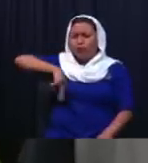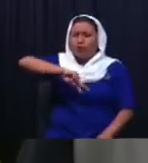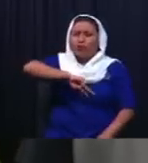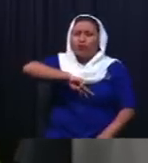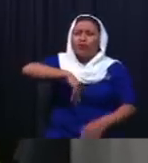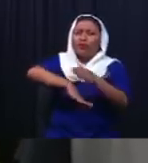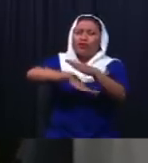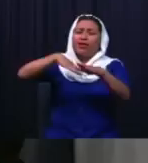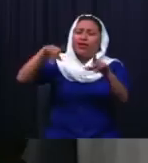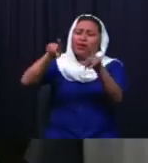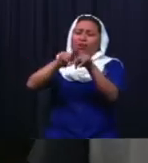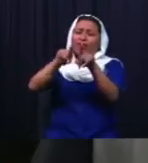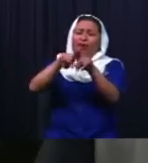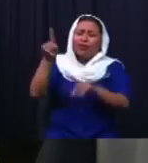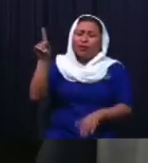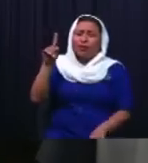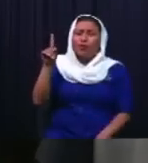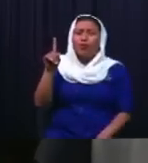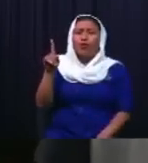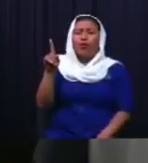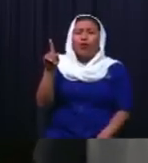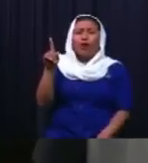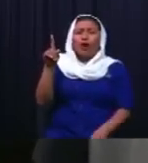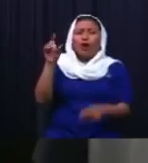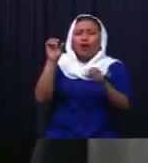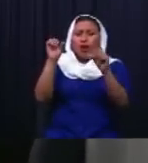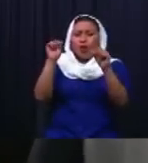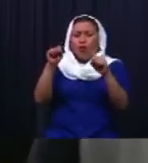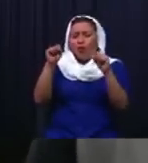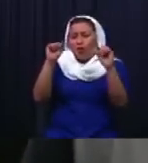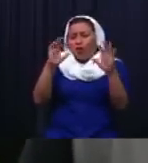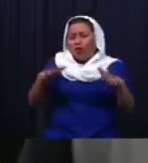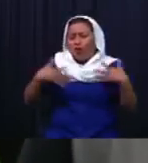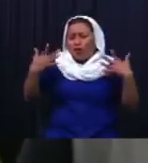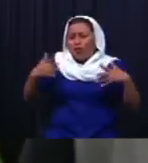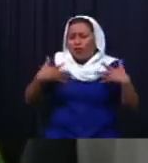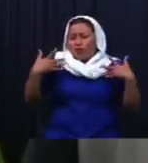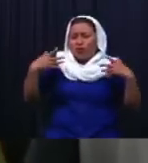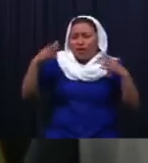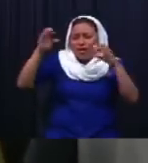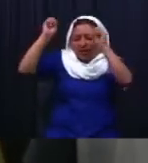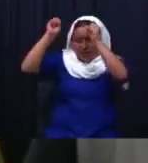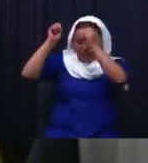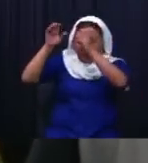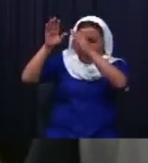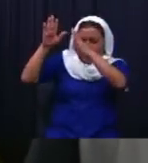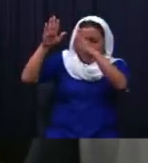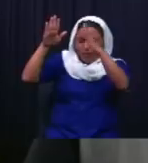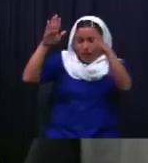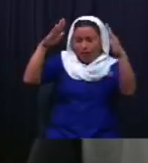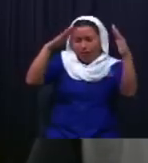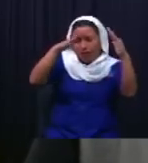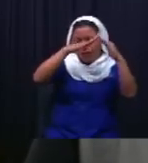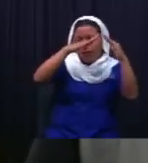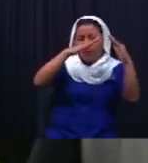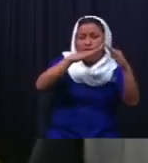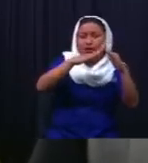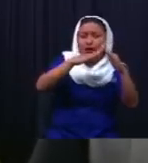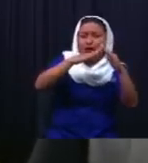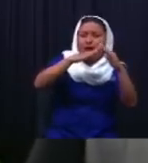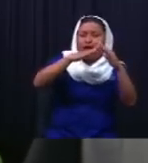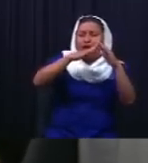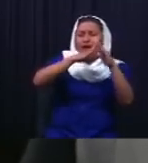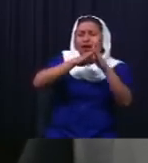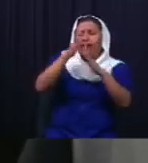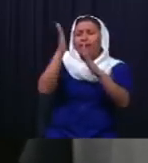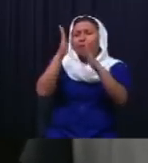paz, de bendición, de sabiduría para nuestras casas, nuestros hogares que están en tus manos, Señor. Llévanos con